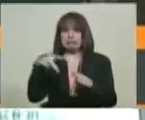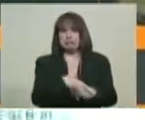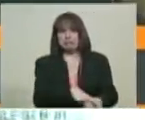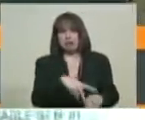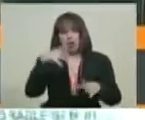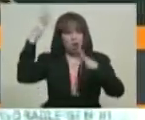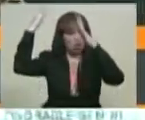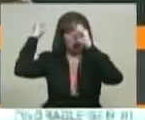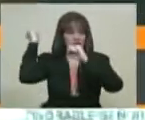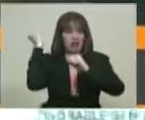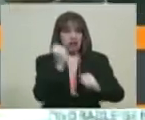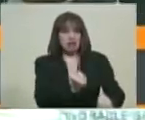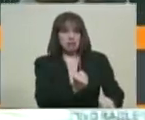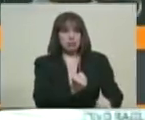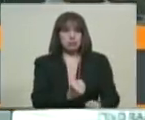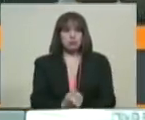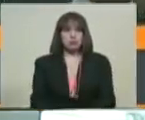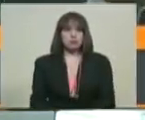colonialismo,